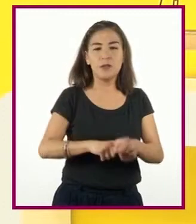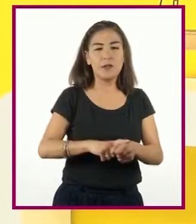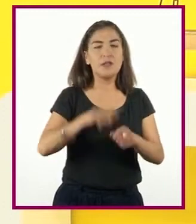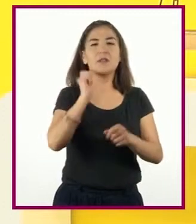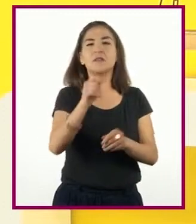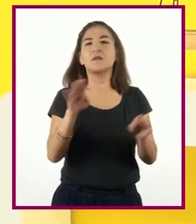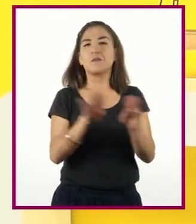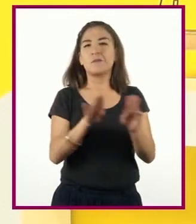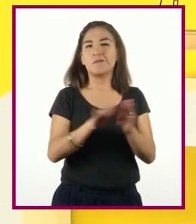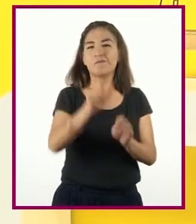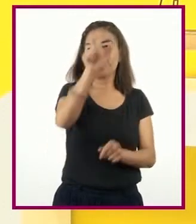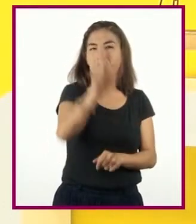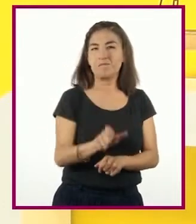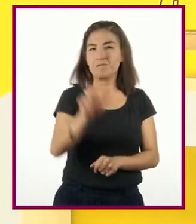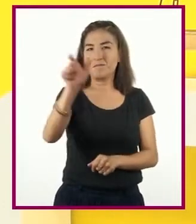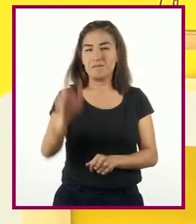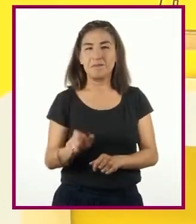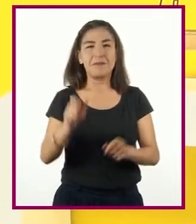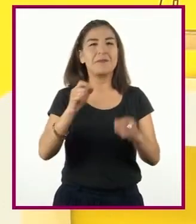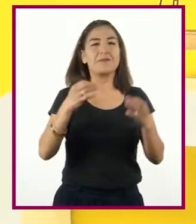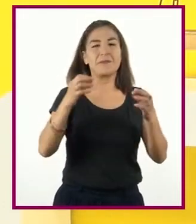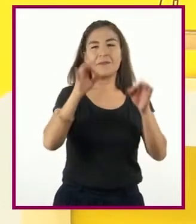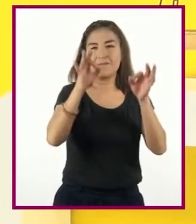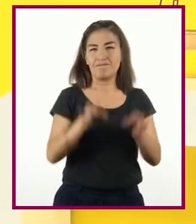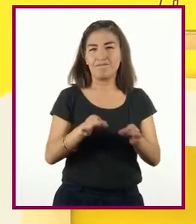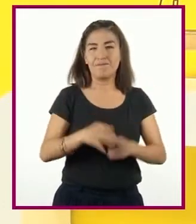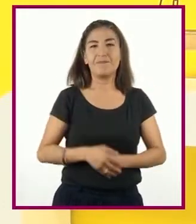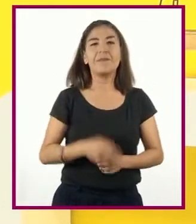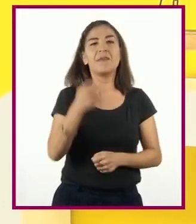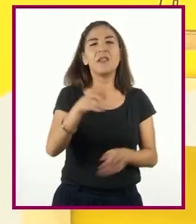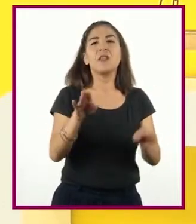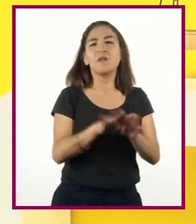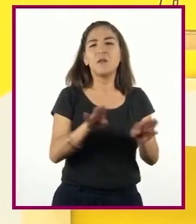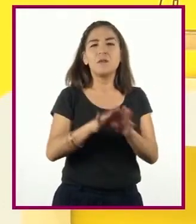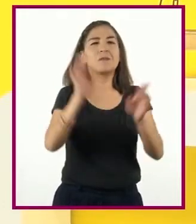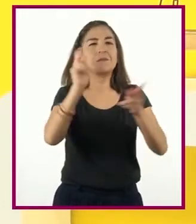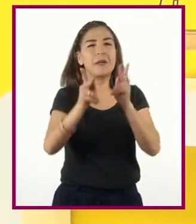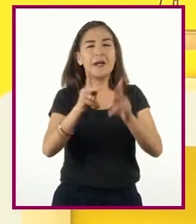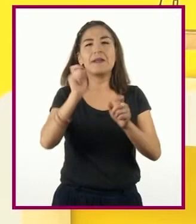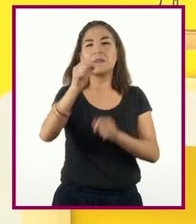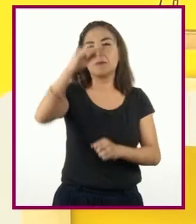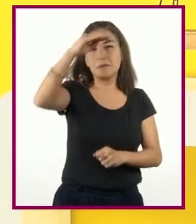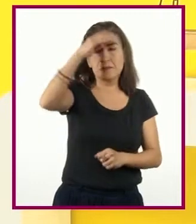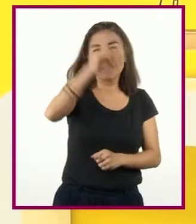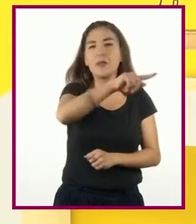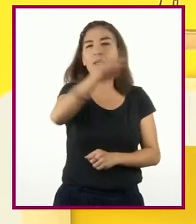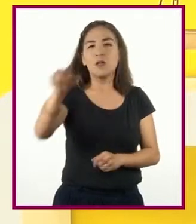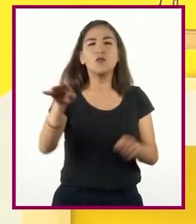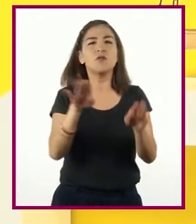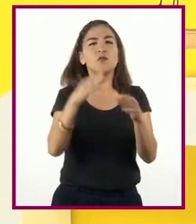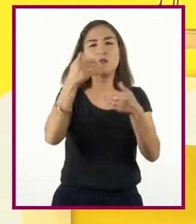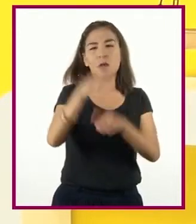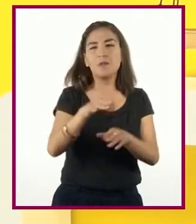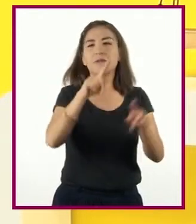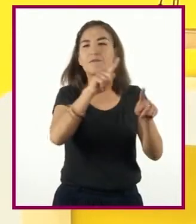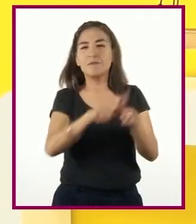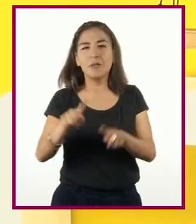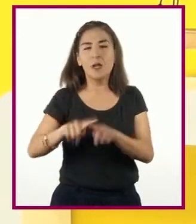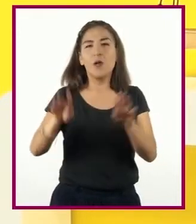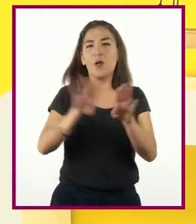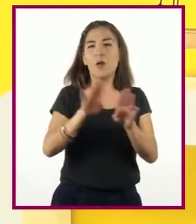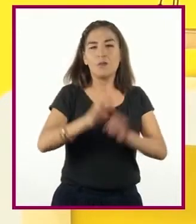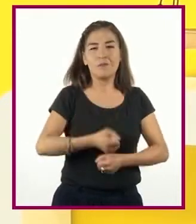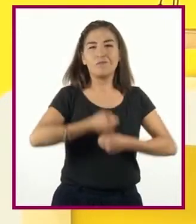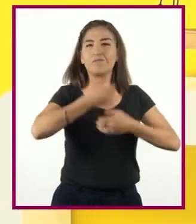influencia en la identidad, en la que platicaremos sobre aspectos que les permitirán reflexionar sobre diversos rasgos y